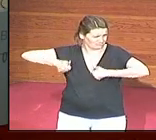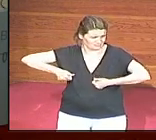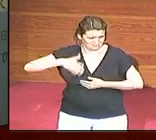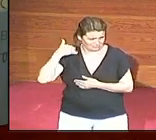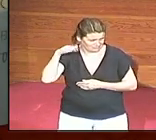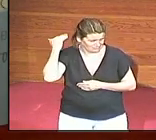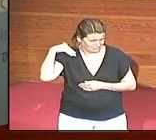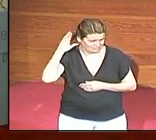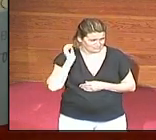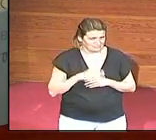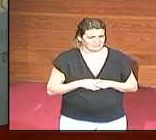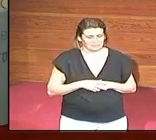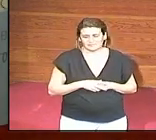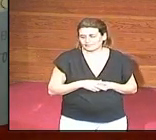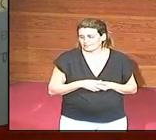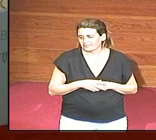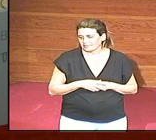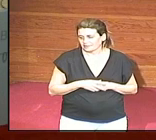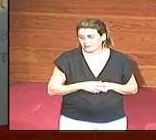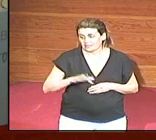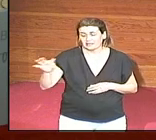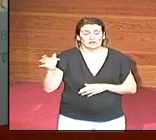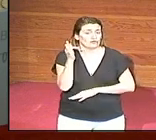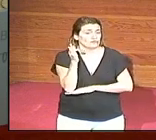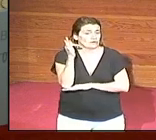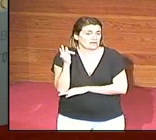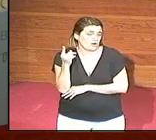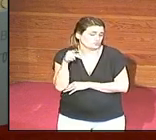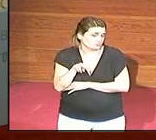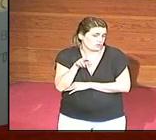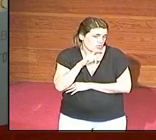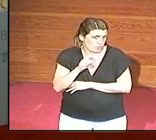decir, ellos las ven venir. Esto es el funeral de un soldado ucraniano.